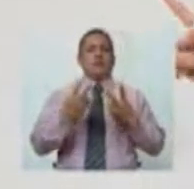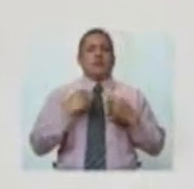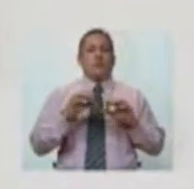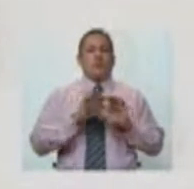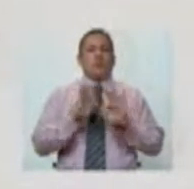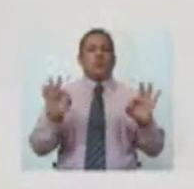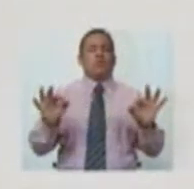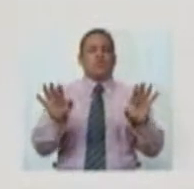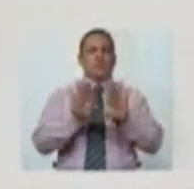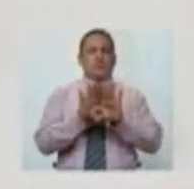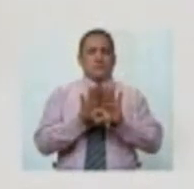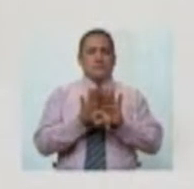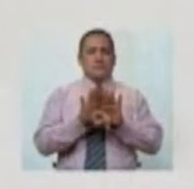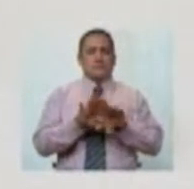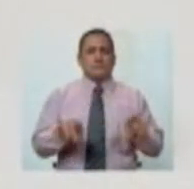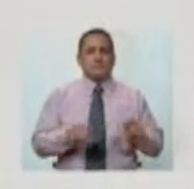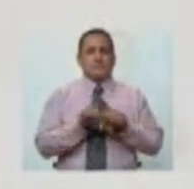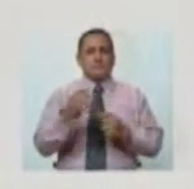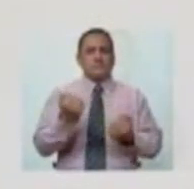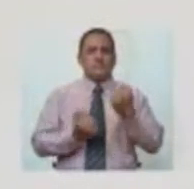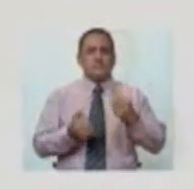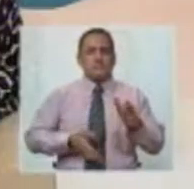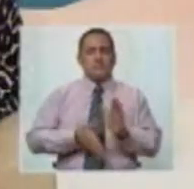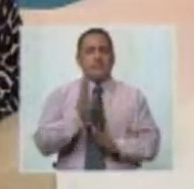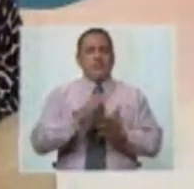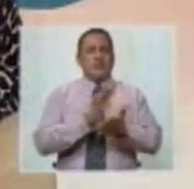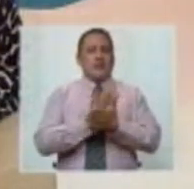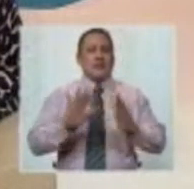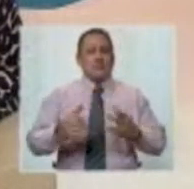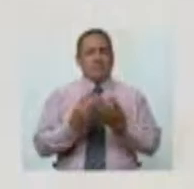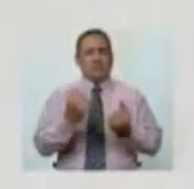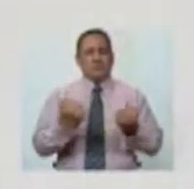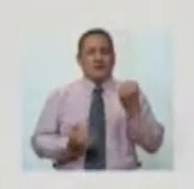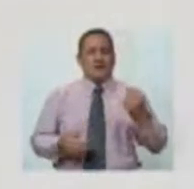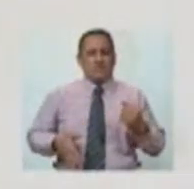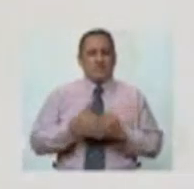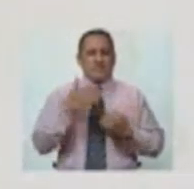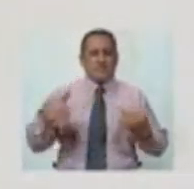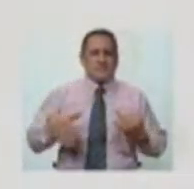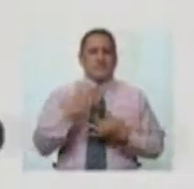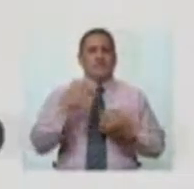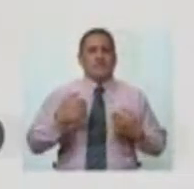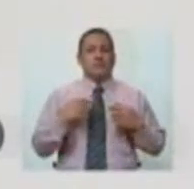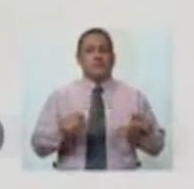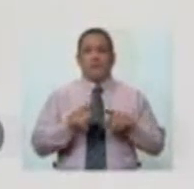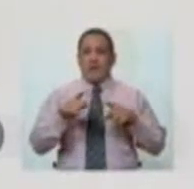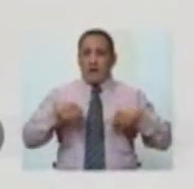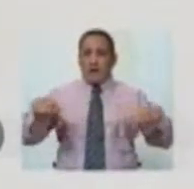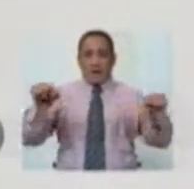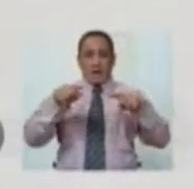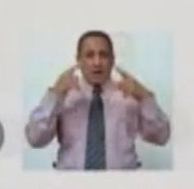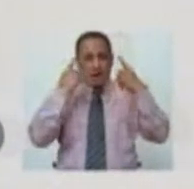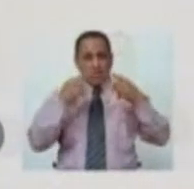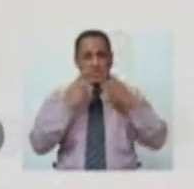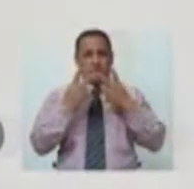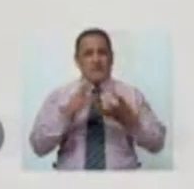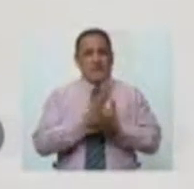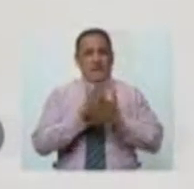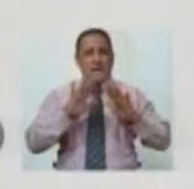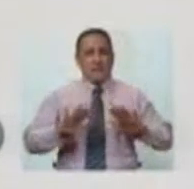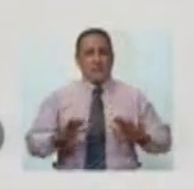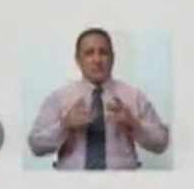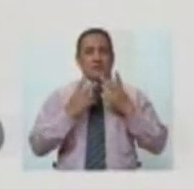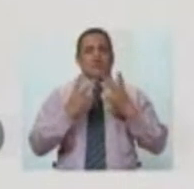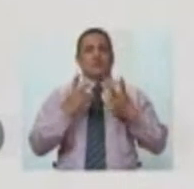quiero tranquilidad, ¿no? Como lo tenemos yo quiero tranquilidad en mi vecindario, uh-huh, y transita muchos carros, entonces nos ponemos de acuerdo en que queremos estar tranquilos